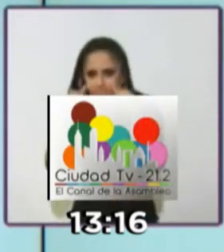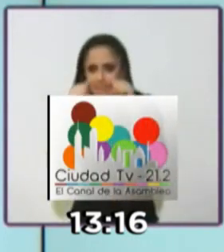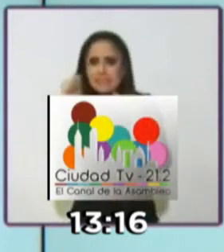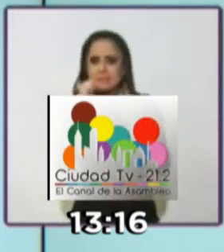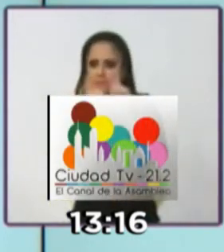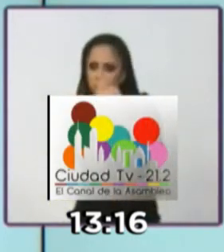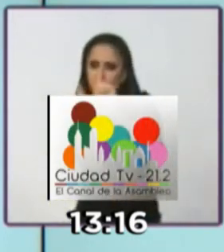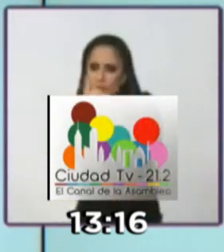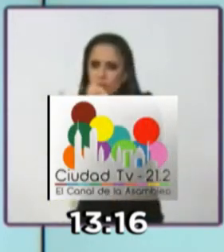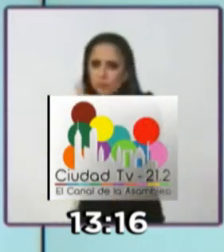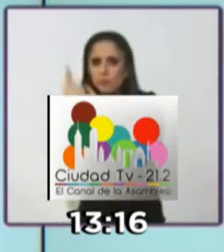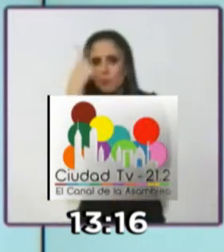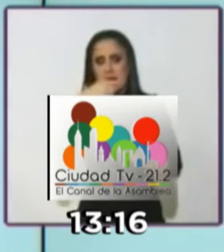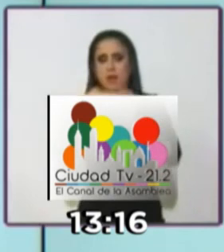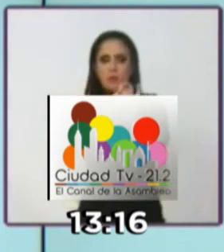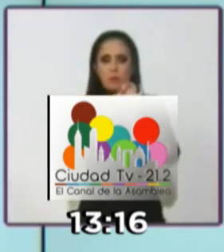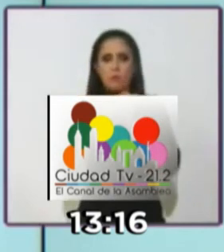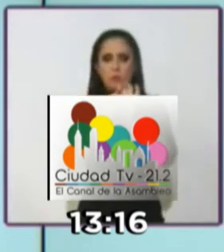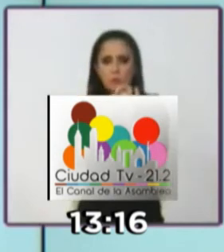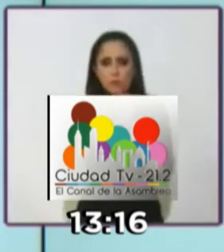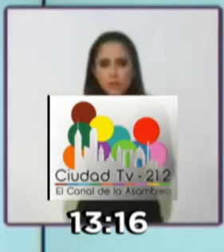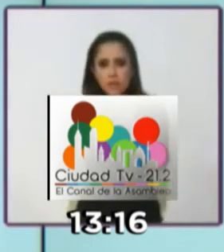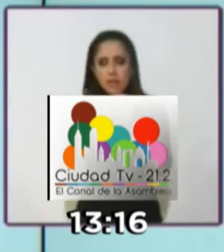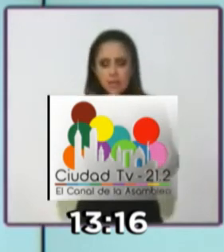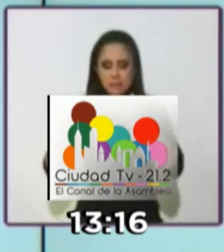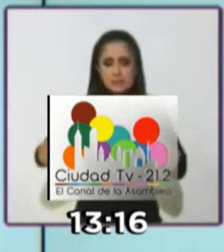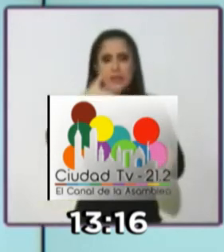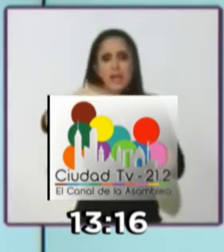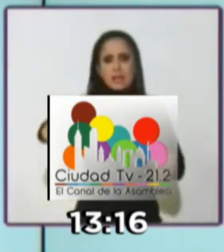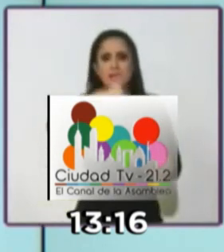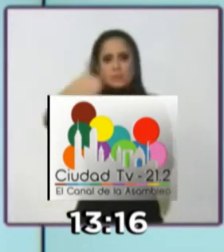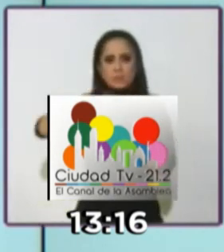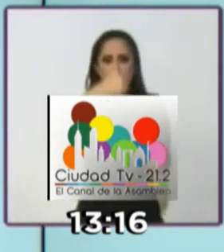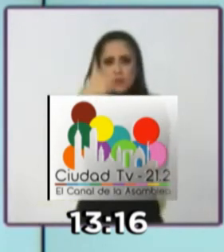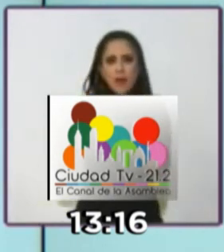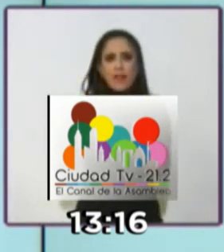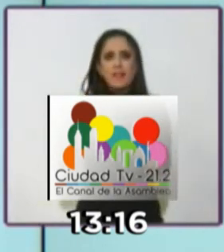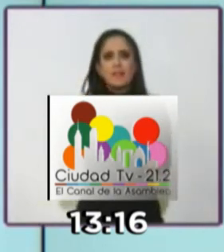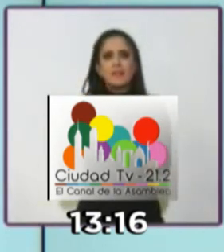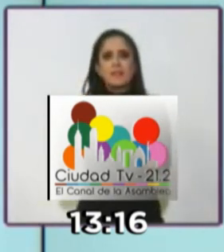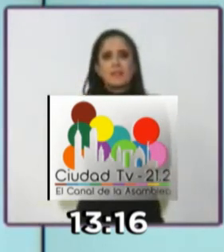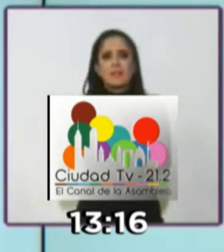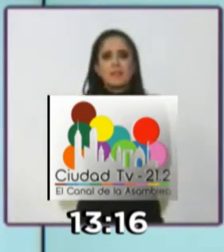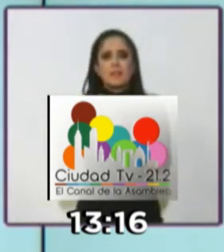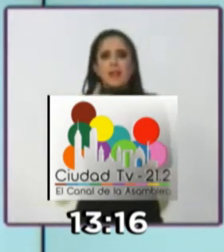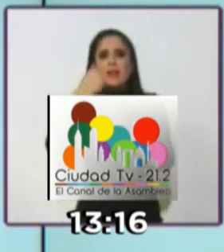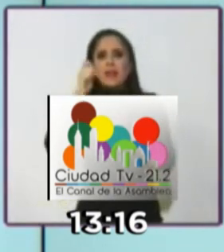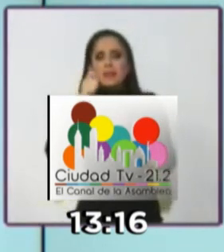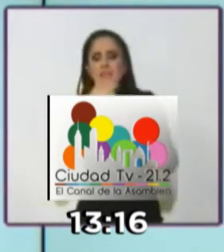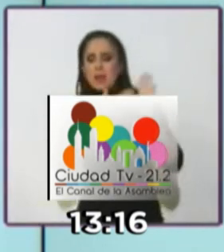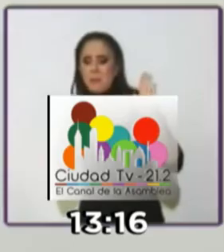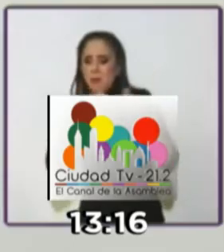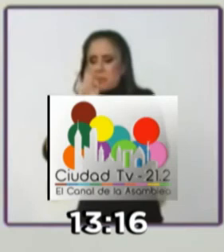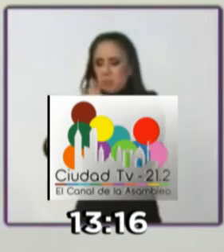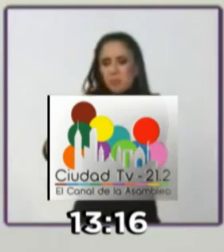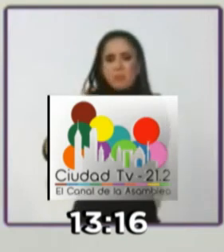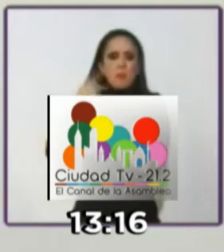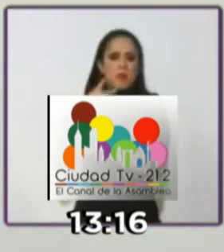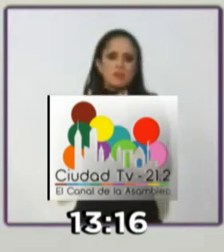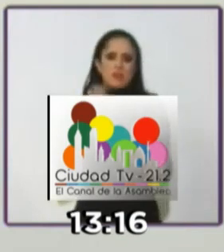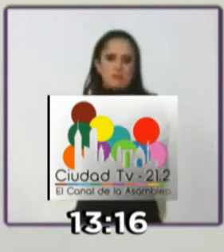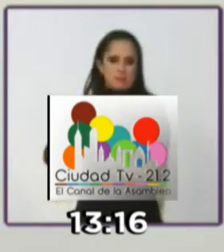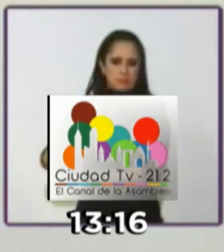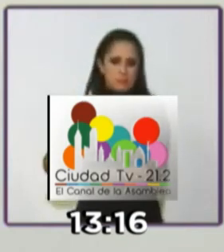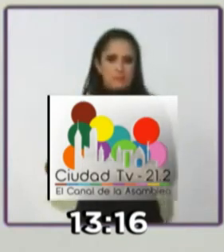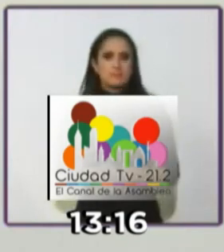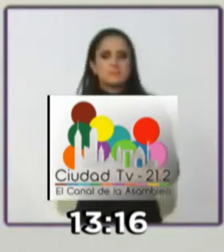para que caminemos en esta ciudad libre de compromisos en cúpulas partidistas. Finalmente, este primer